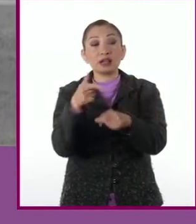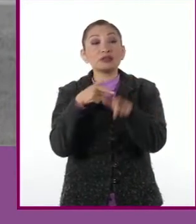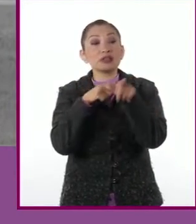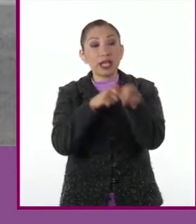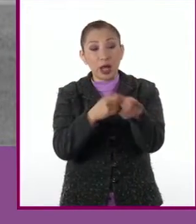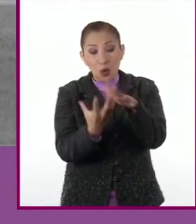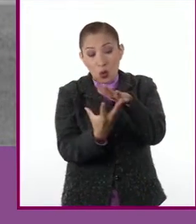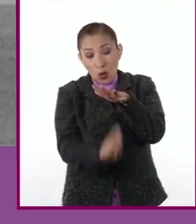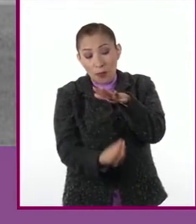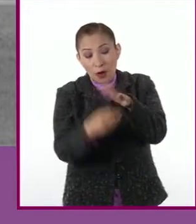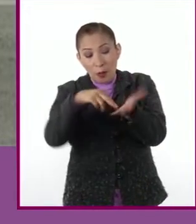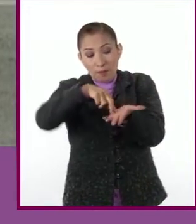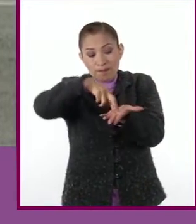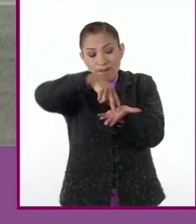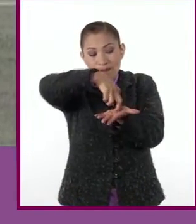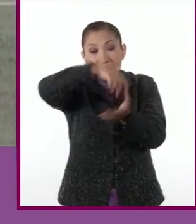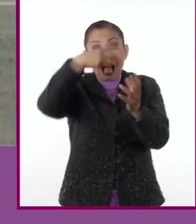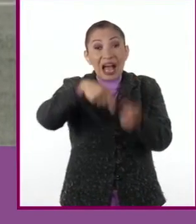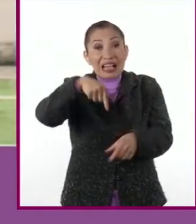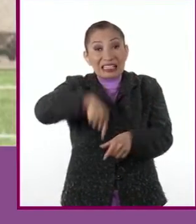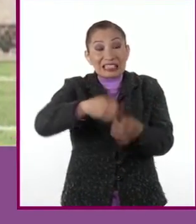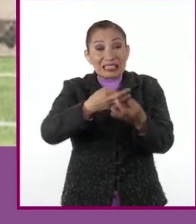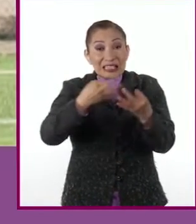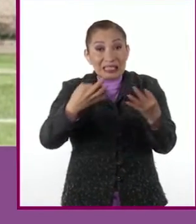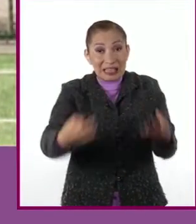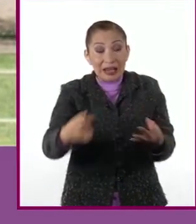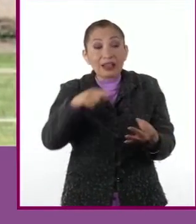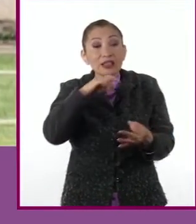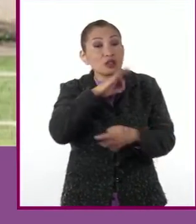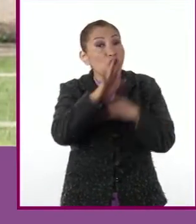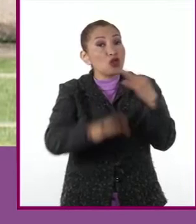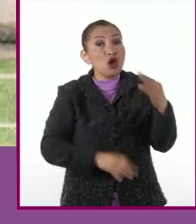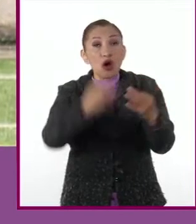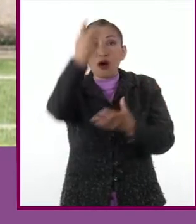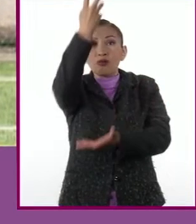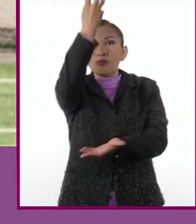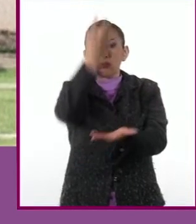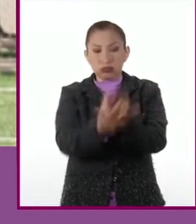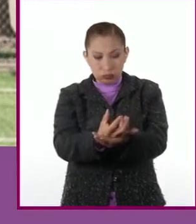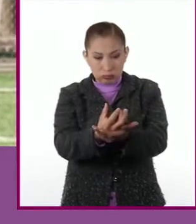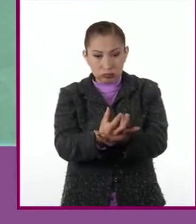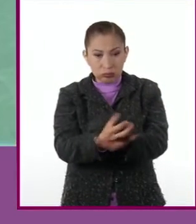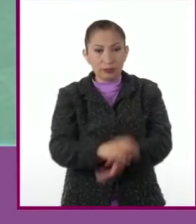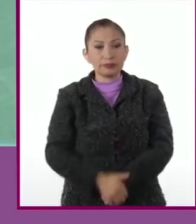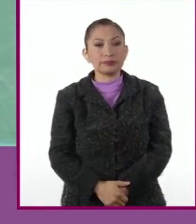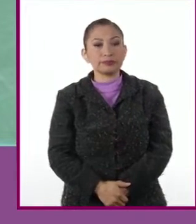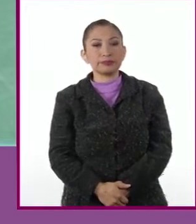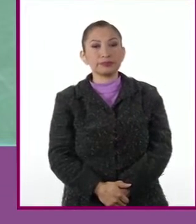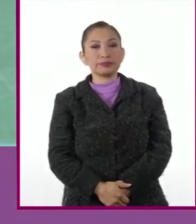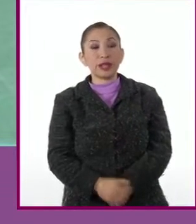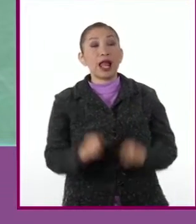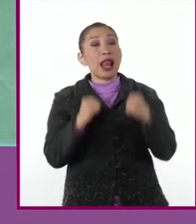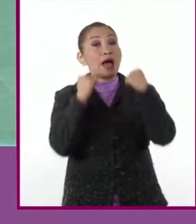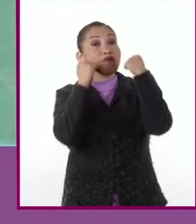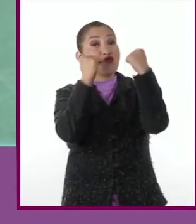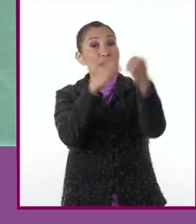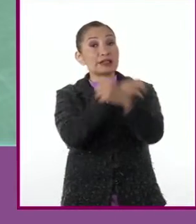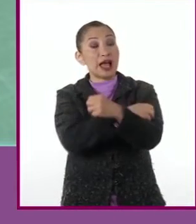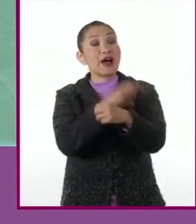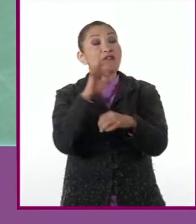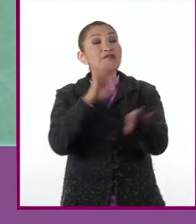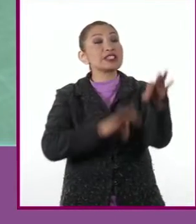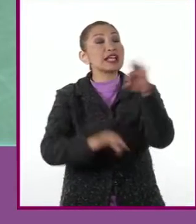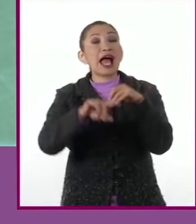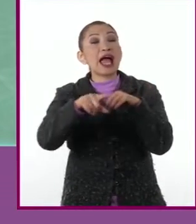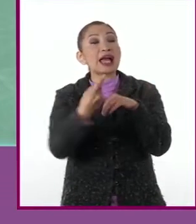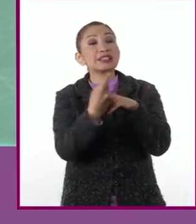mantiene pegados al suelo aquí en la Tierra y hace que todo caiga si no lo detenemos. Las fuerzas en física son